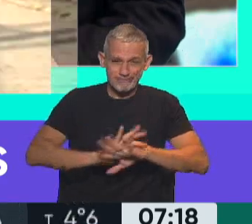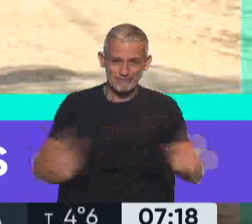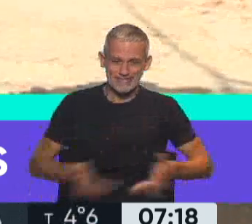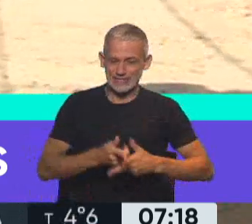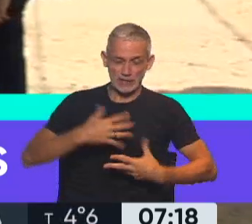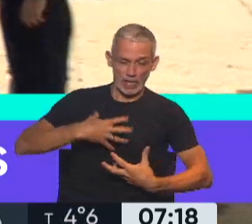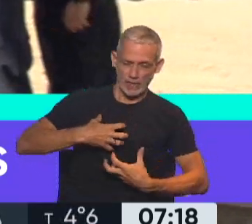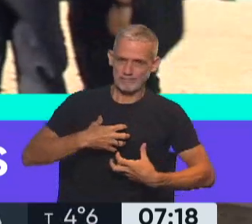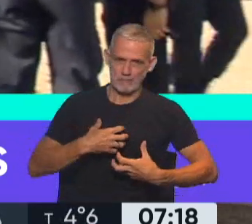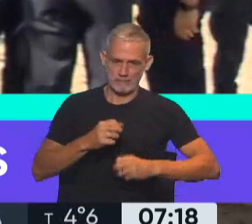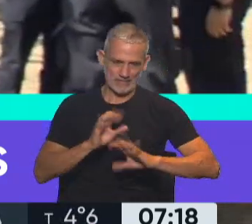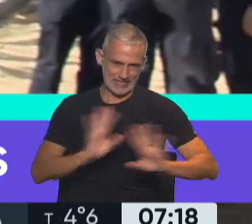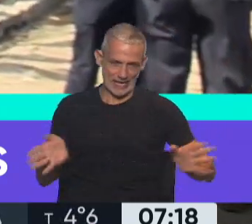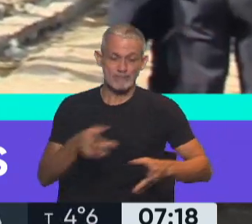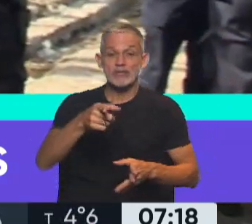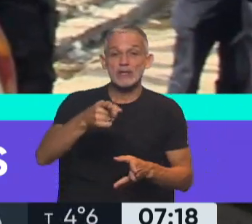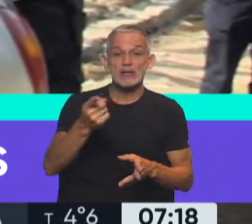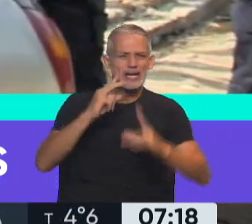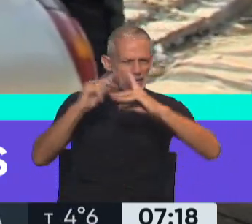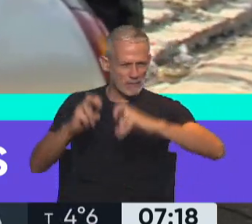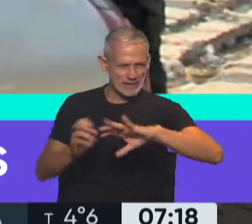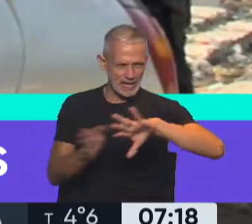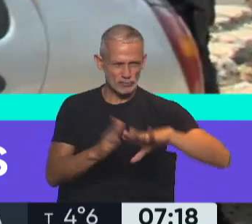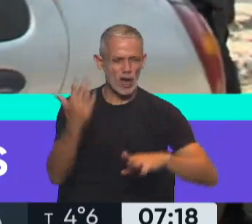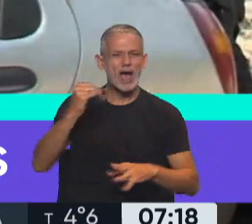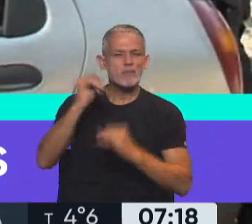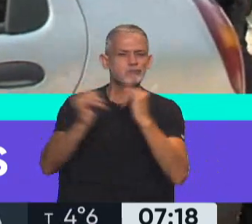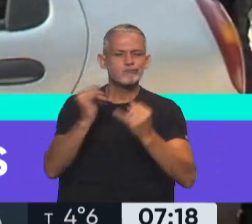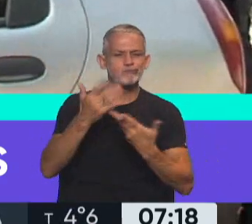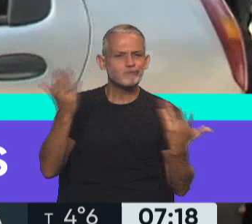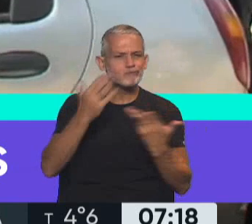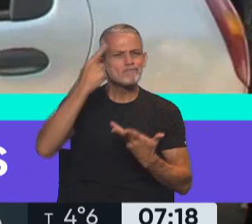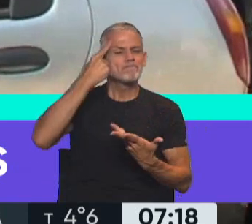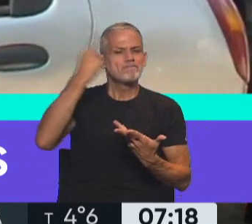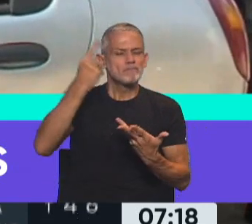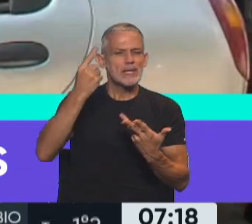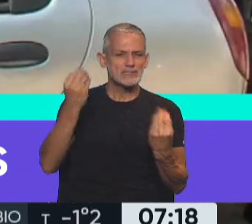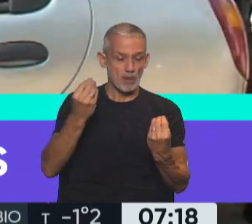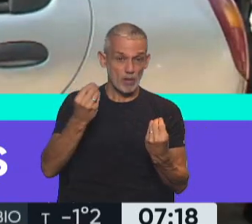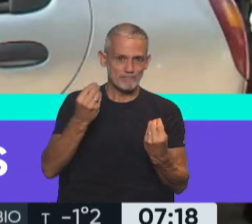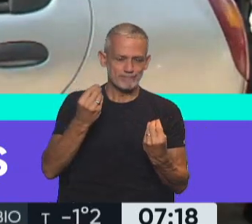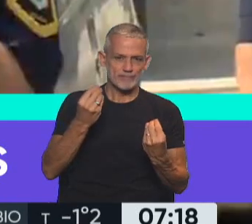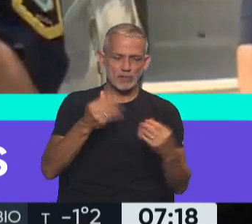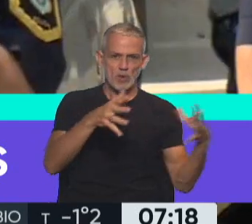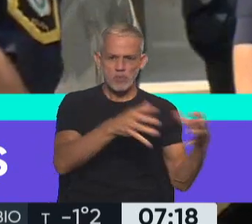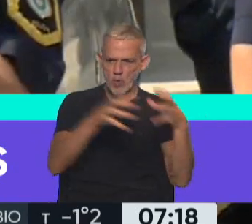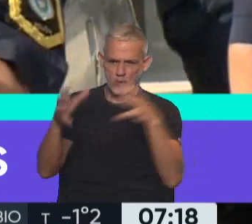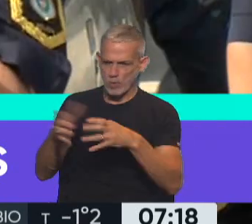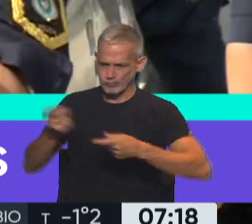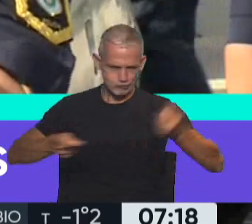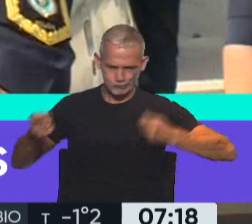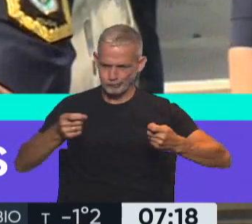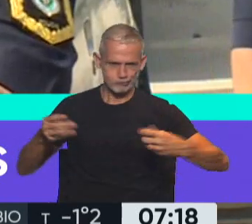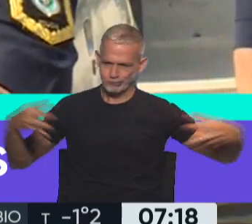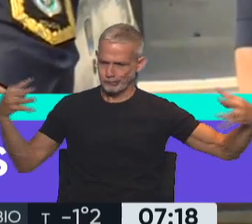efectos nocivos. En cuanto a la investigación, decíamos más temprano, la hipótesis principal es esta que habla de una guerra entre bandas